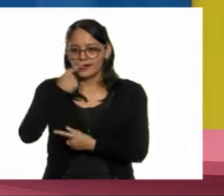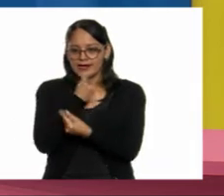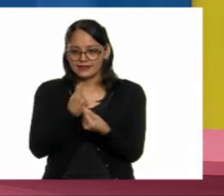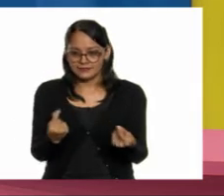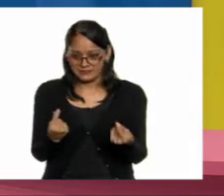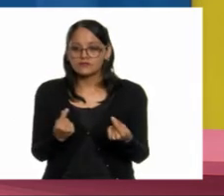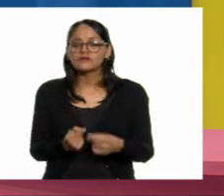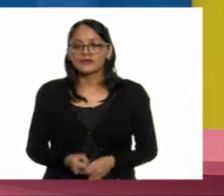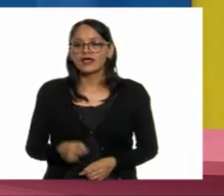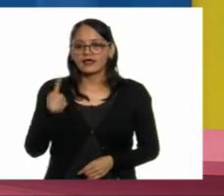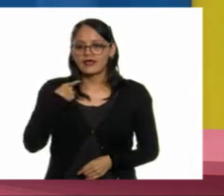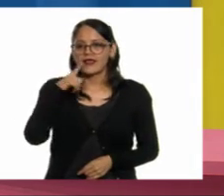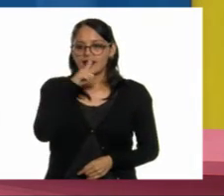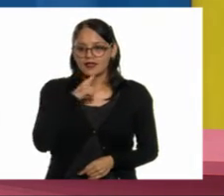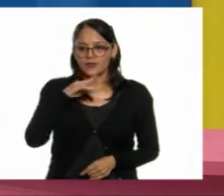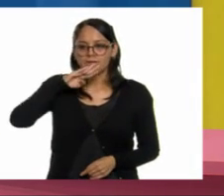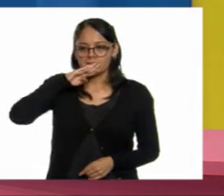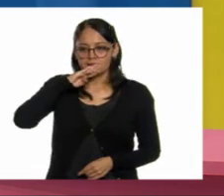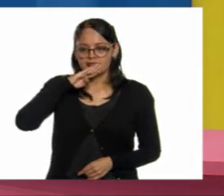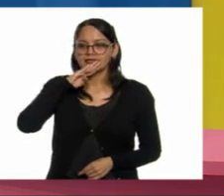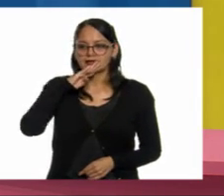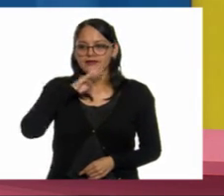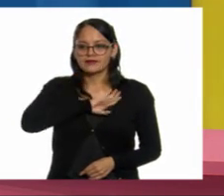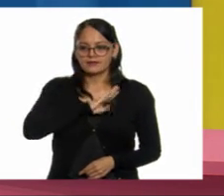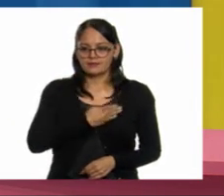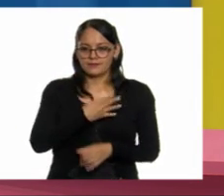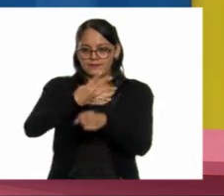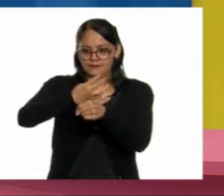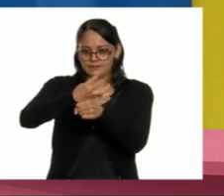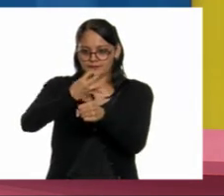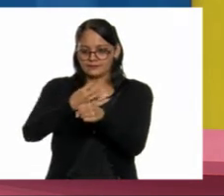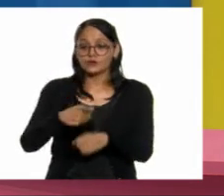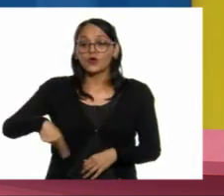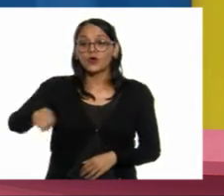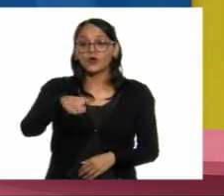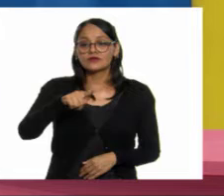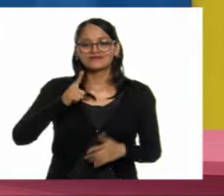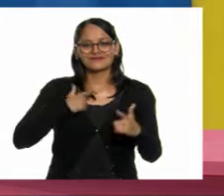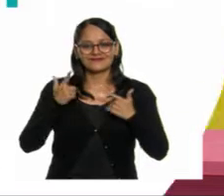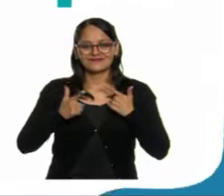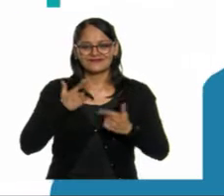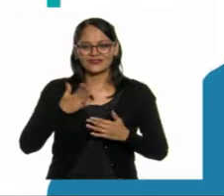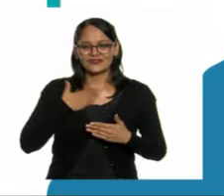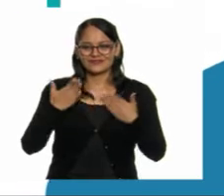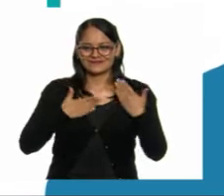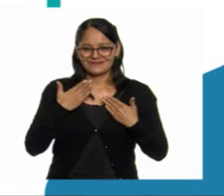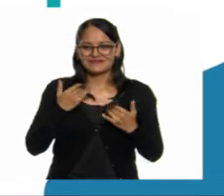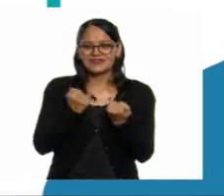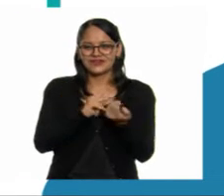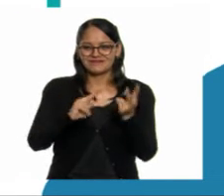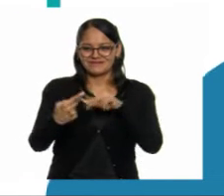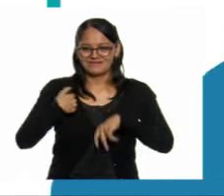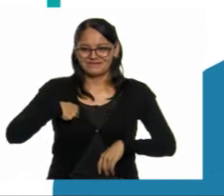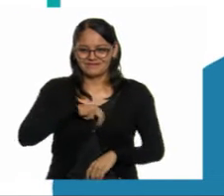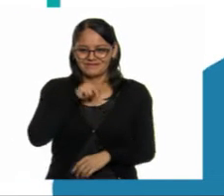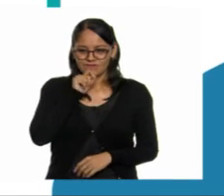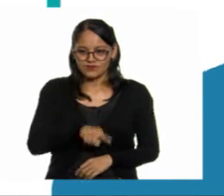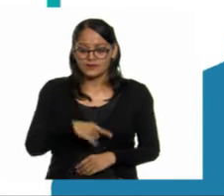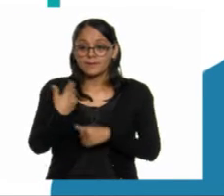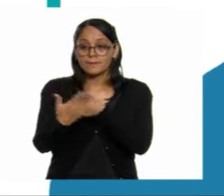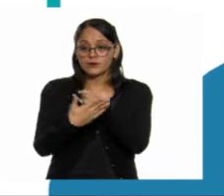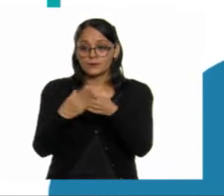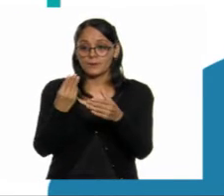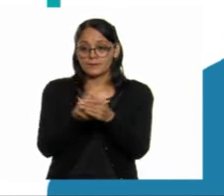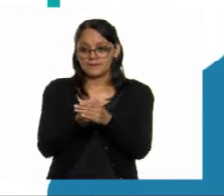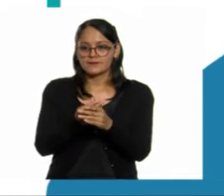lengua materna español de 4º grado. Espero que lo hayan disfrutado tanto como nosotros. A continuación, inglés.